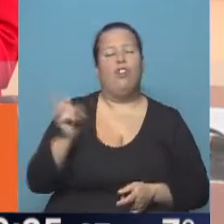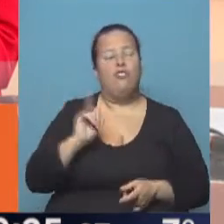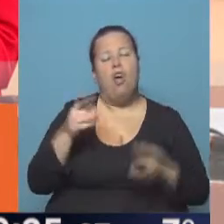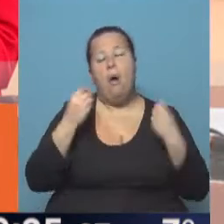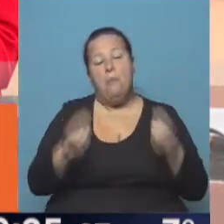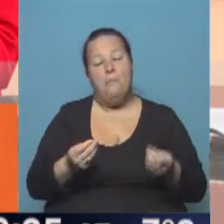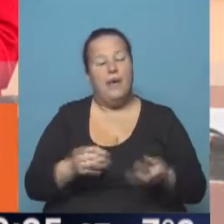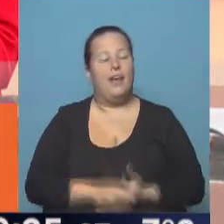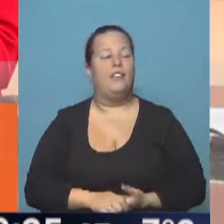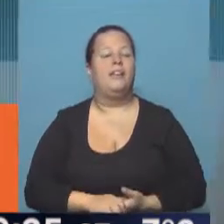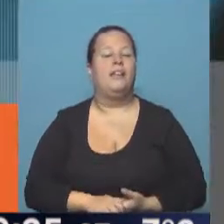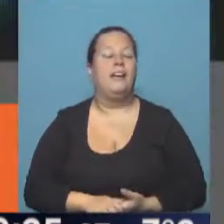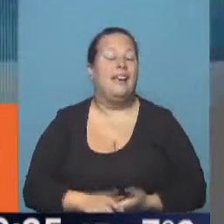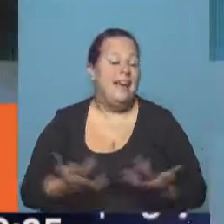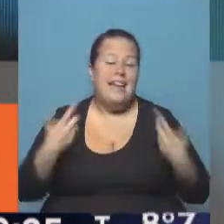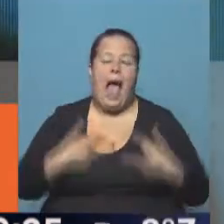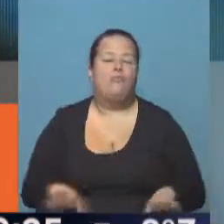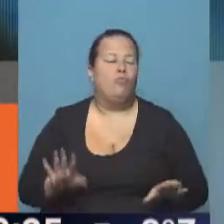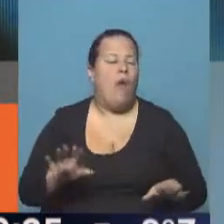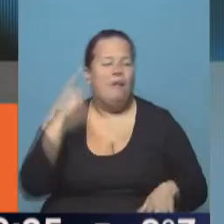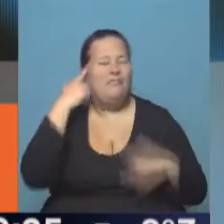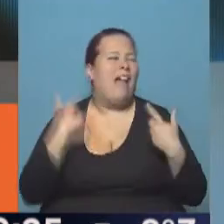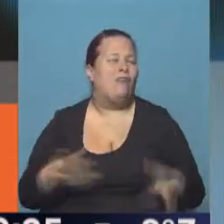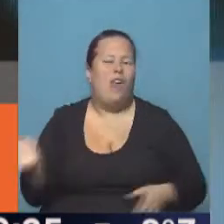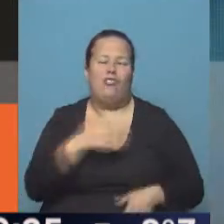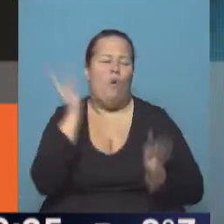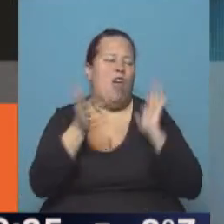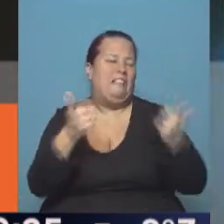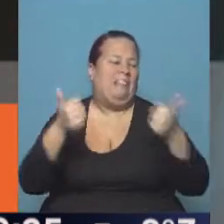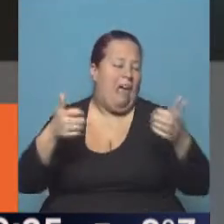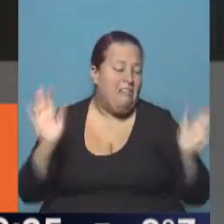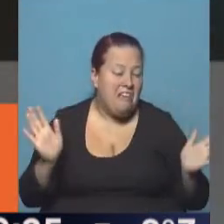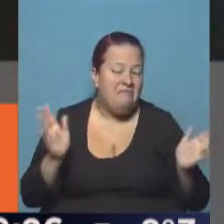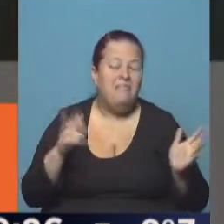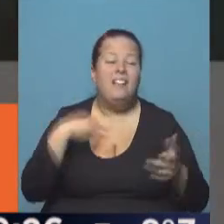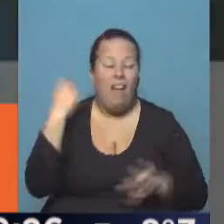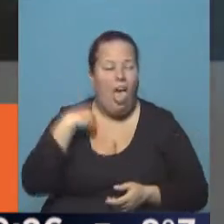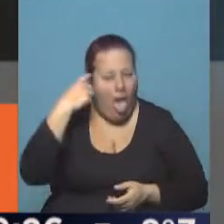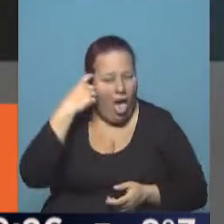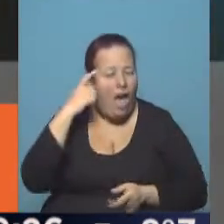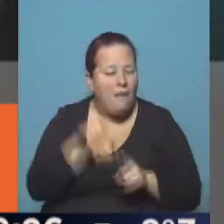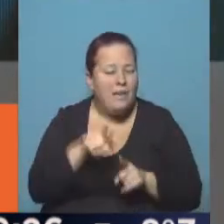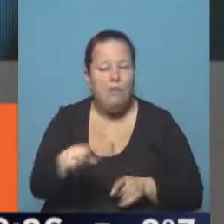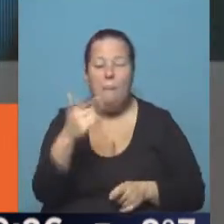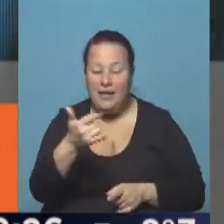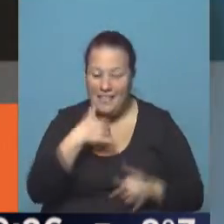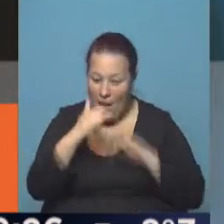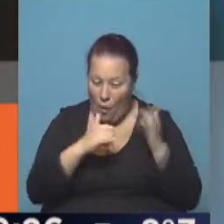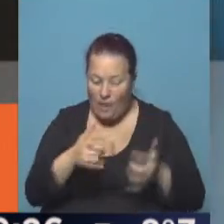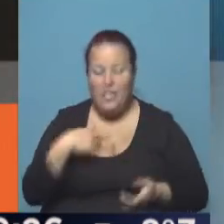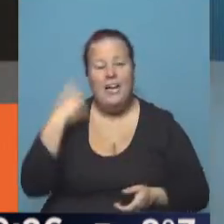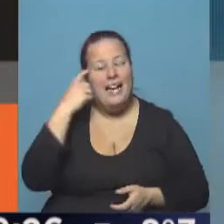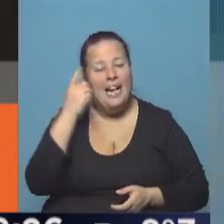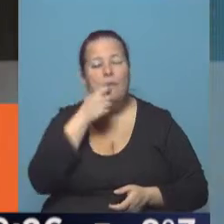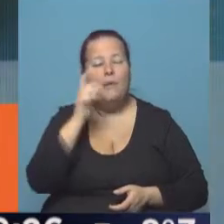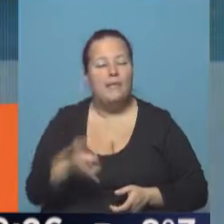sino que naturalizamos tanto la violencia que creemos también estos mitos que yo digo. Creemos, por